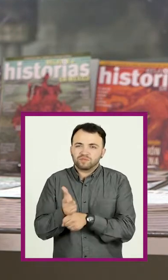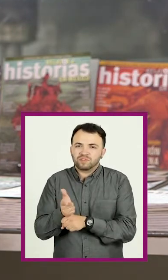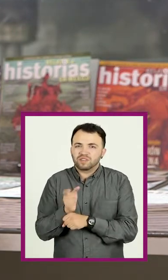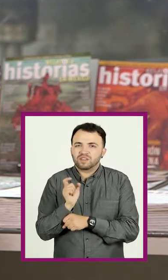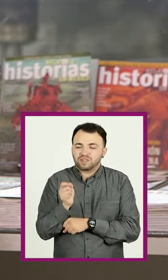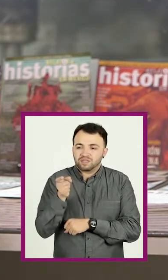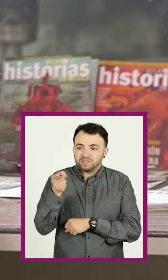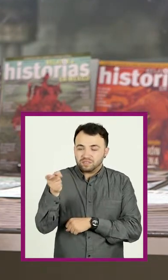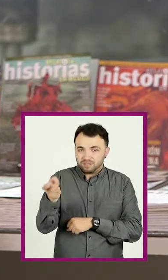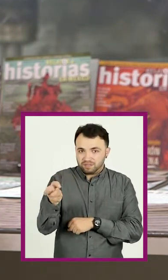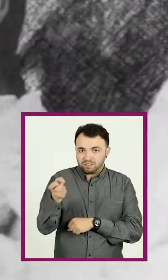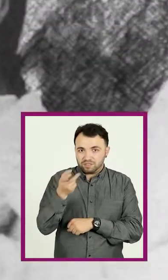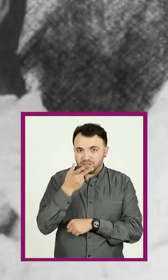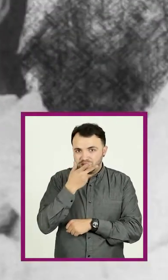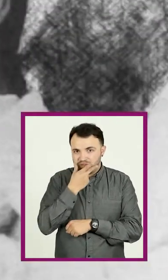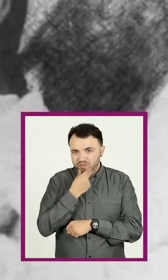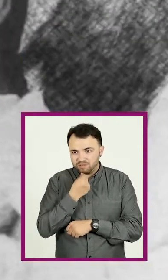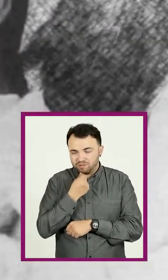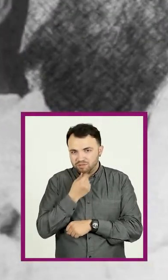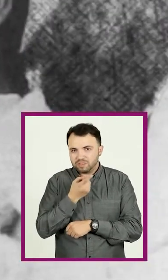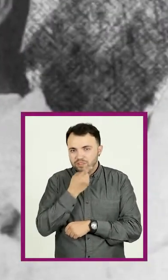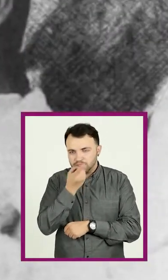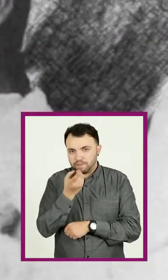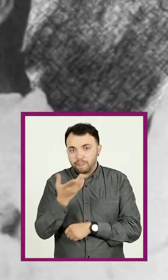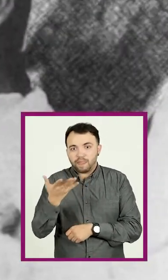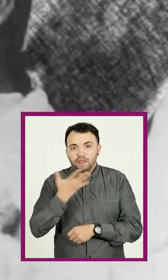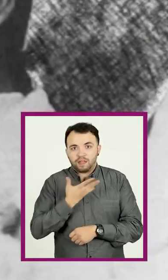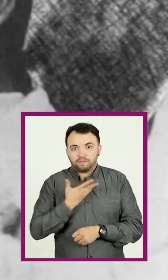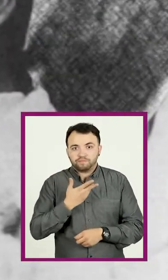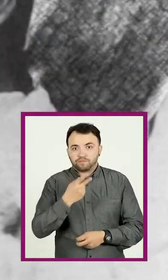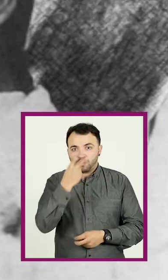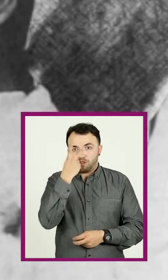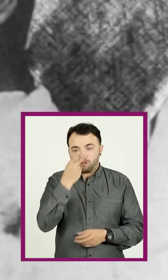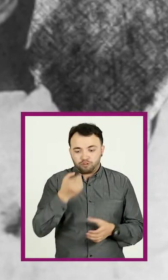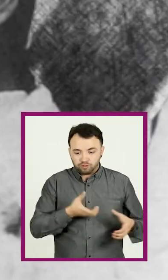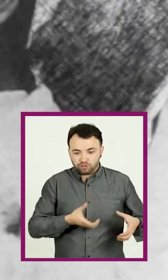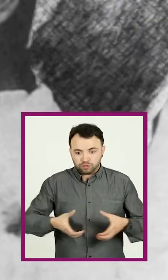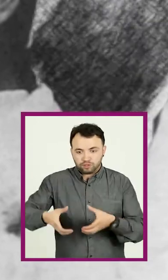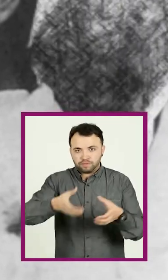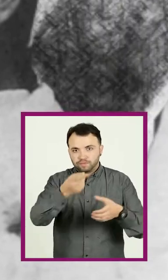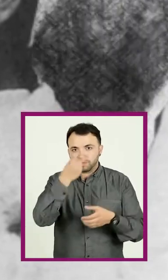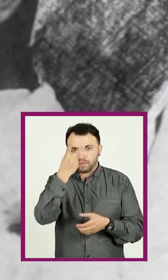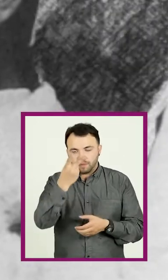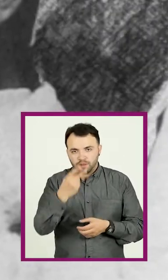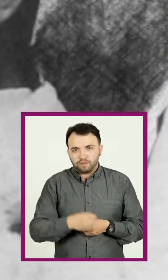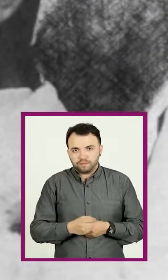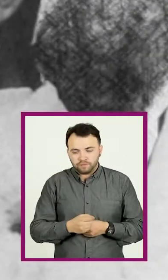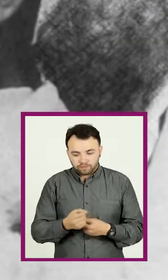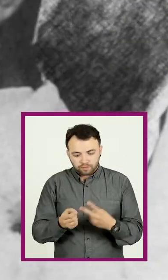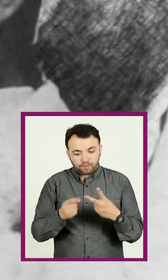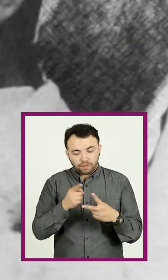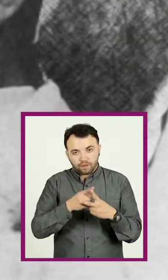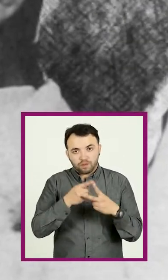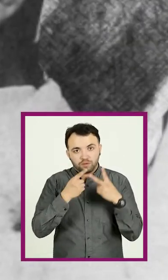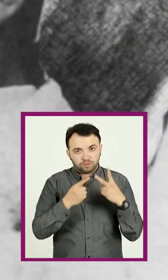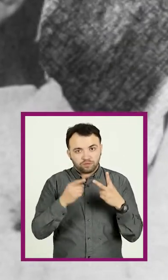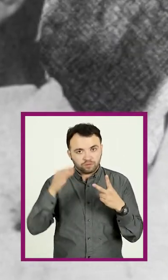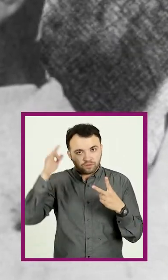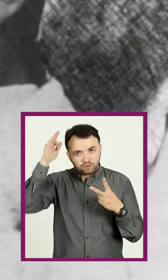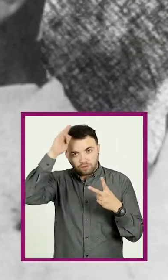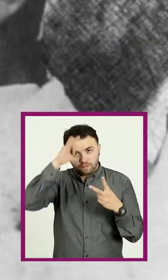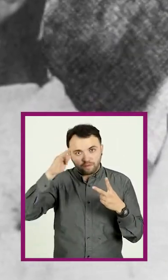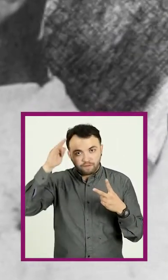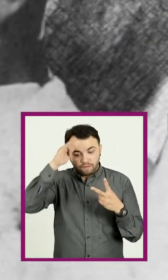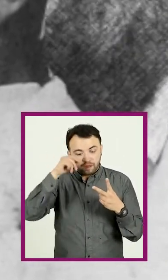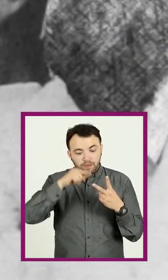Nietzsche decía, bueno, hay dos caminos, ¿no? O sea, en mí hay dos figuras, el filósofo